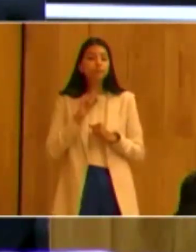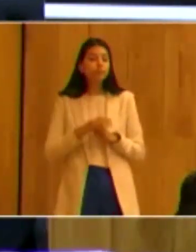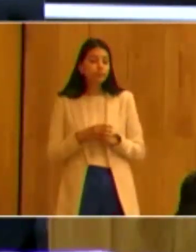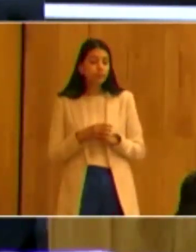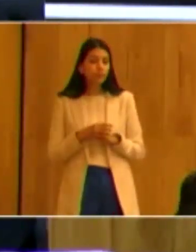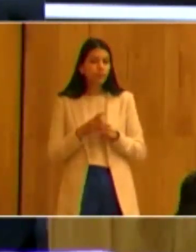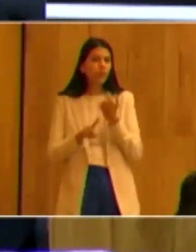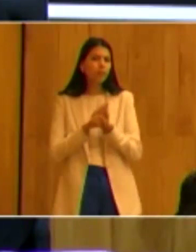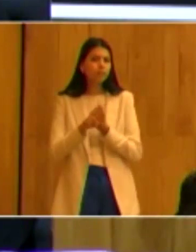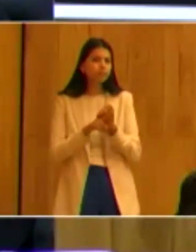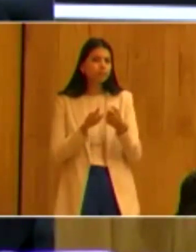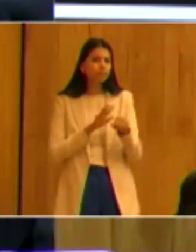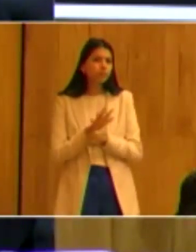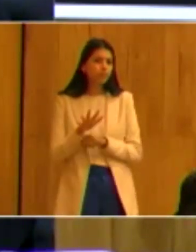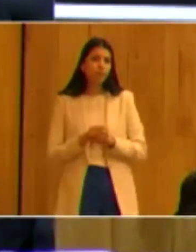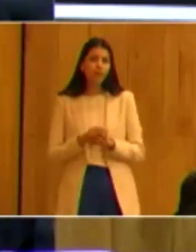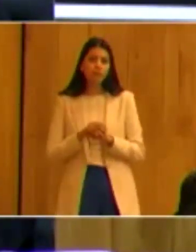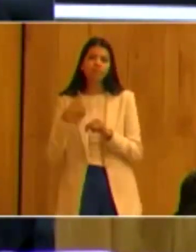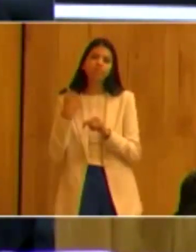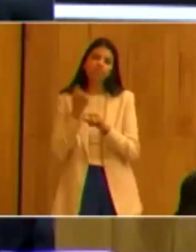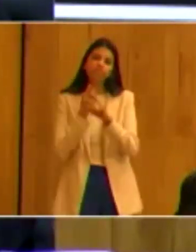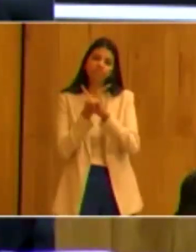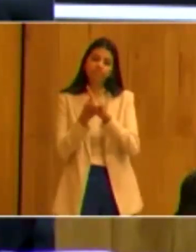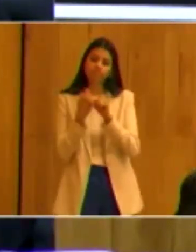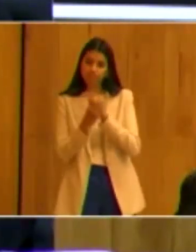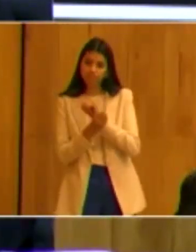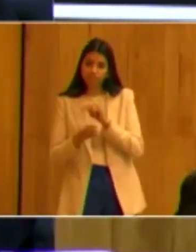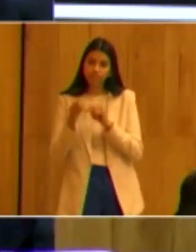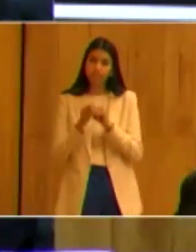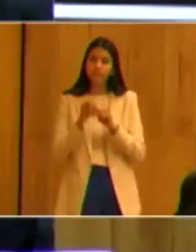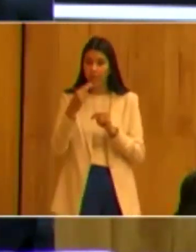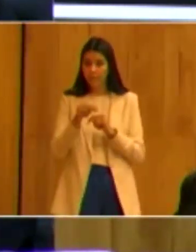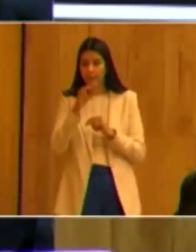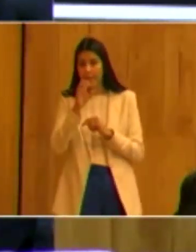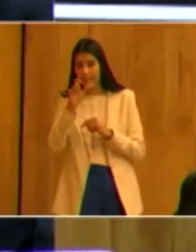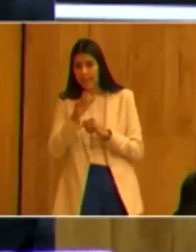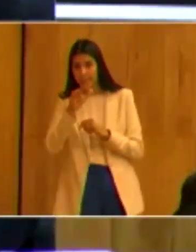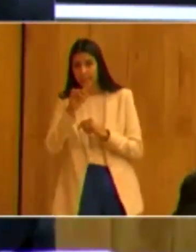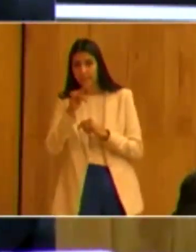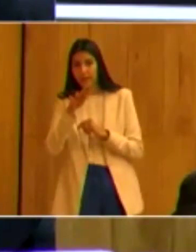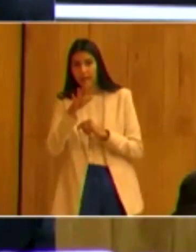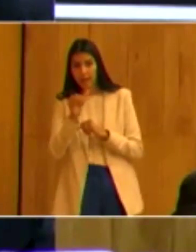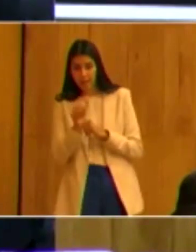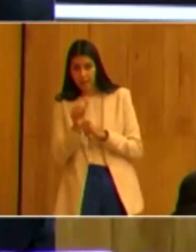El delito es violación equiparada y violación agravada, más alto.